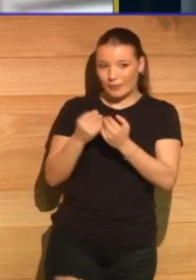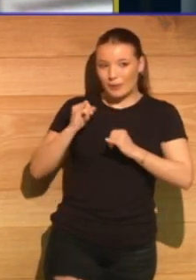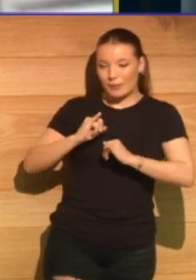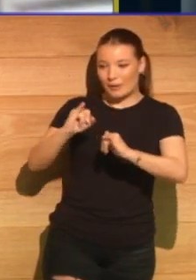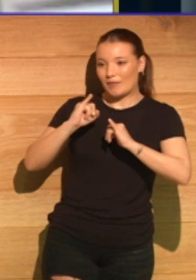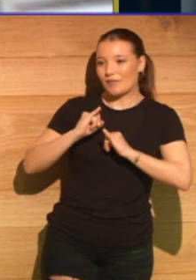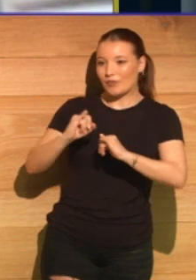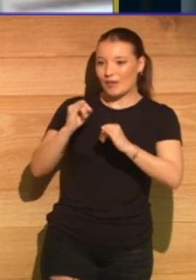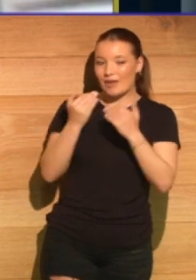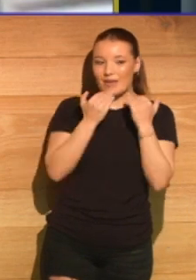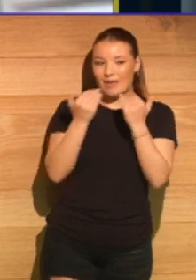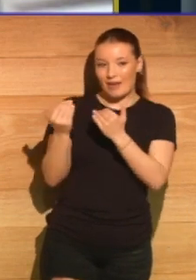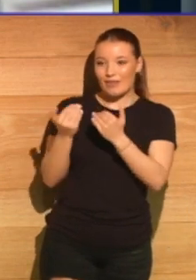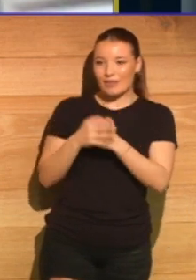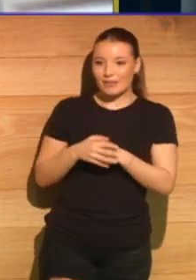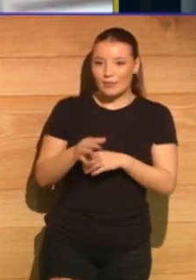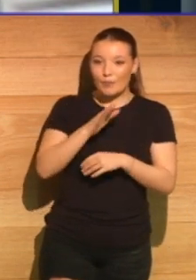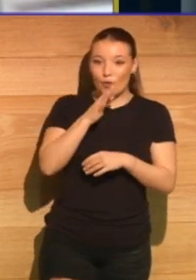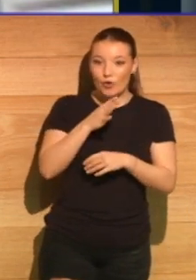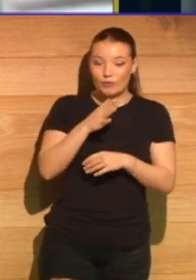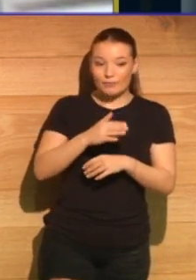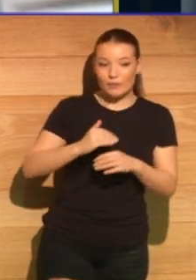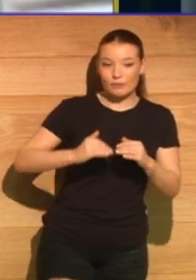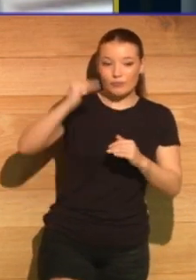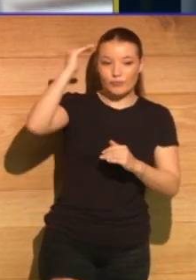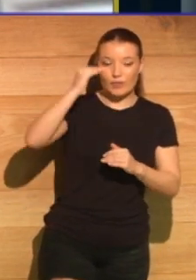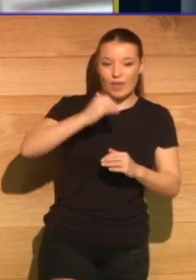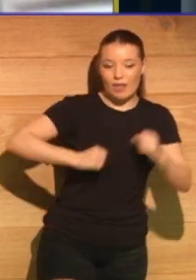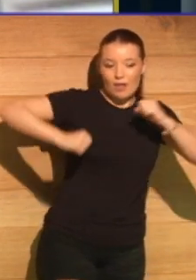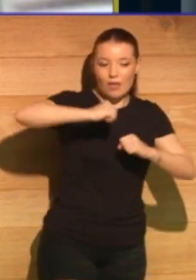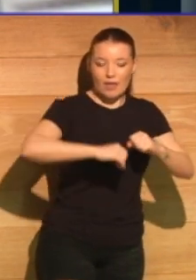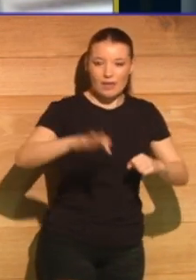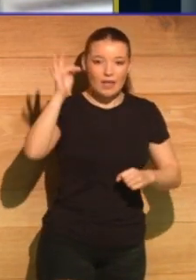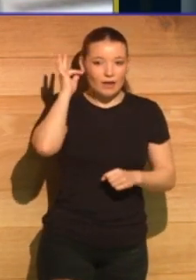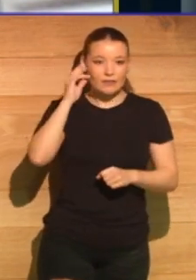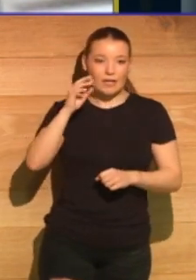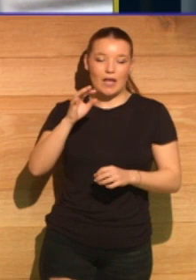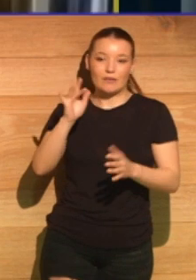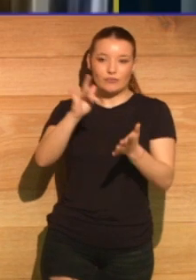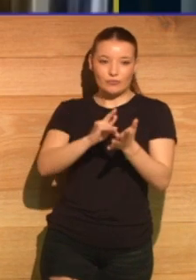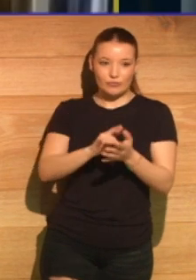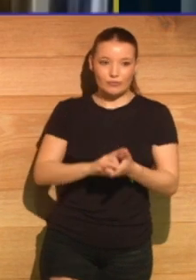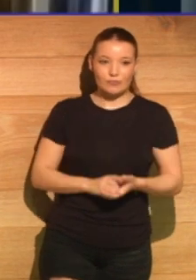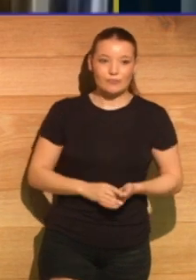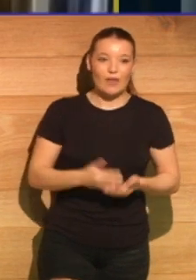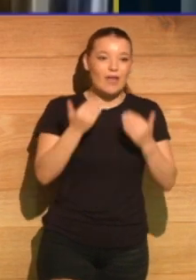contigo, que eres una de nuestras gigantas, de verdad. Muchísimas gracias a todas. Un aplauso para vosotros.